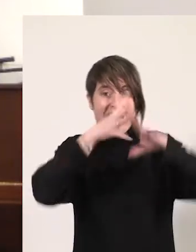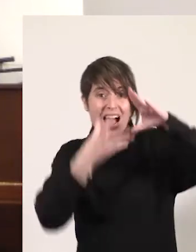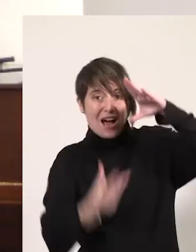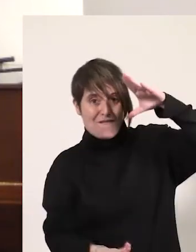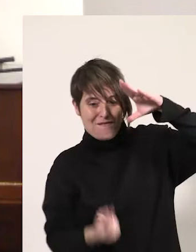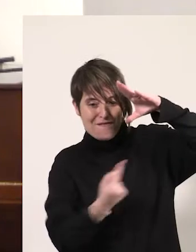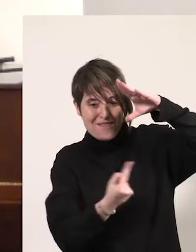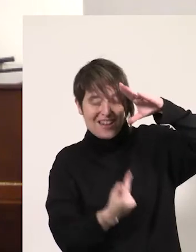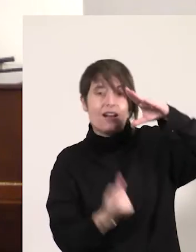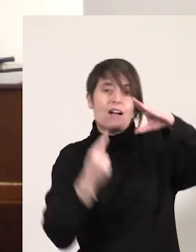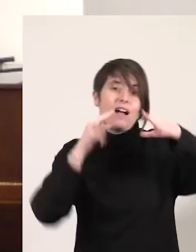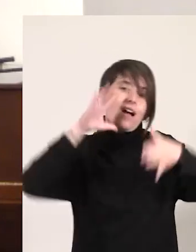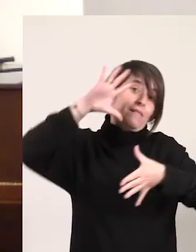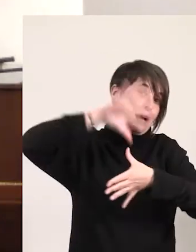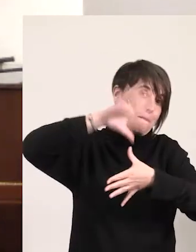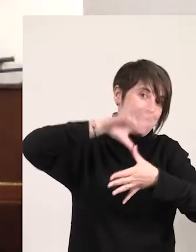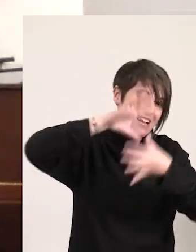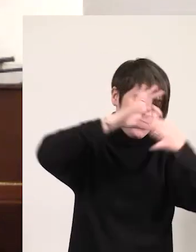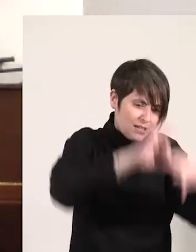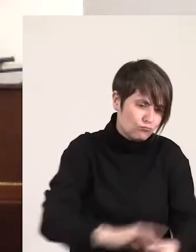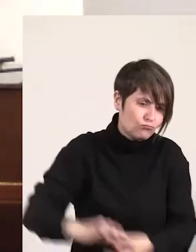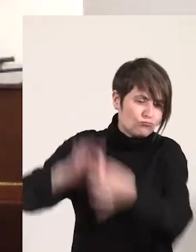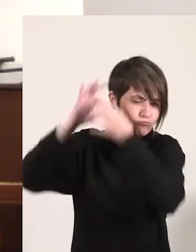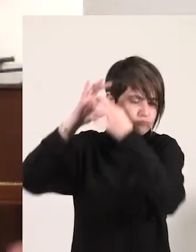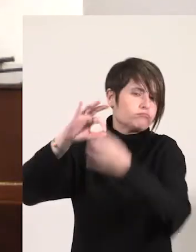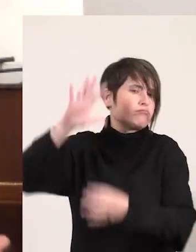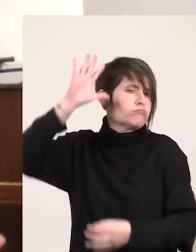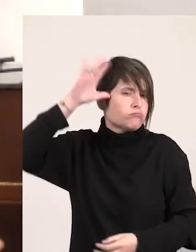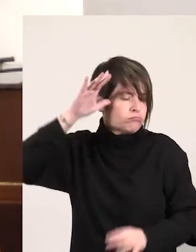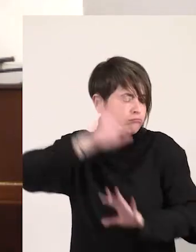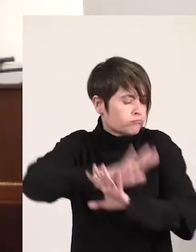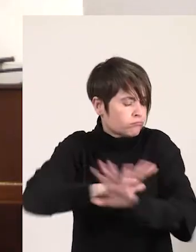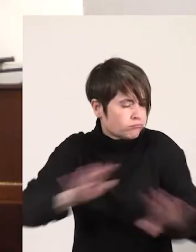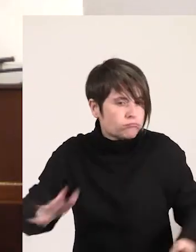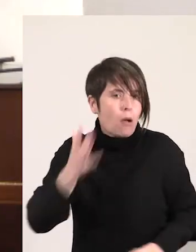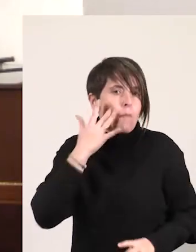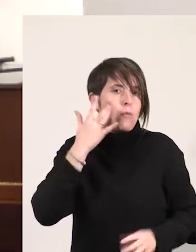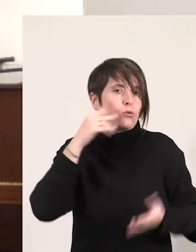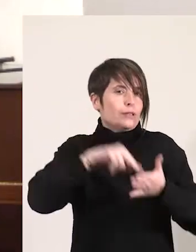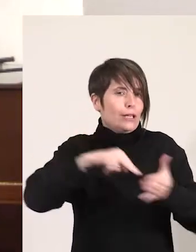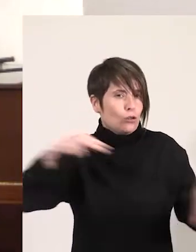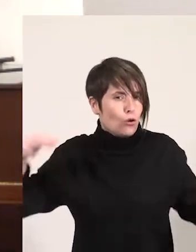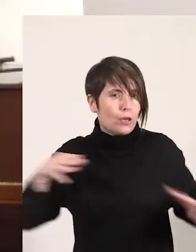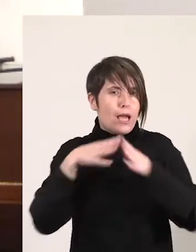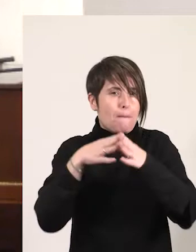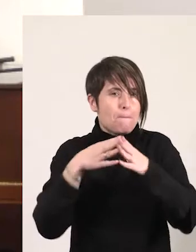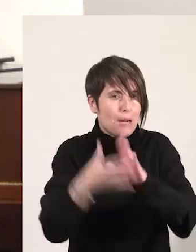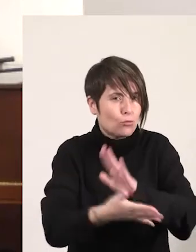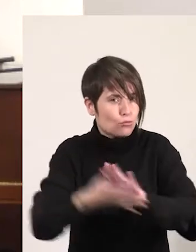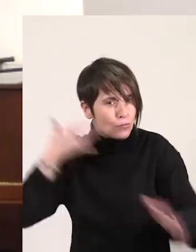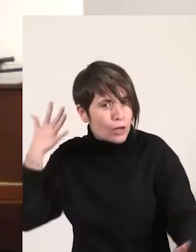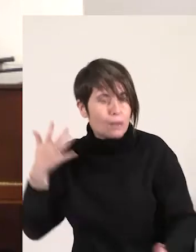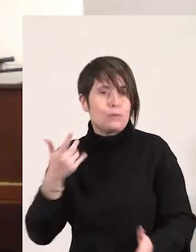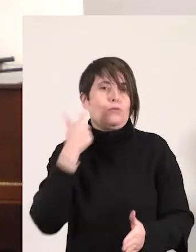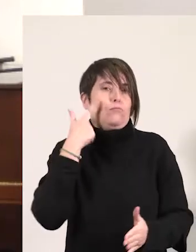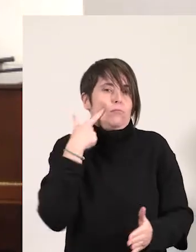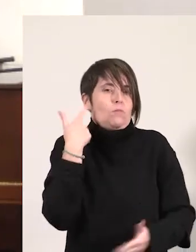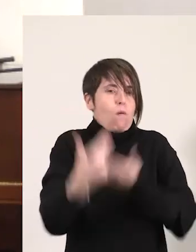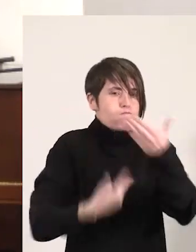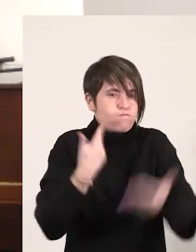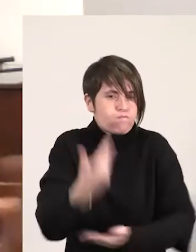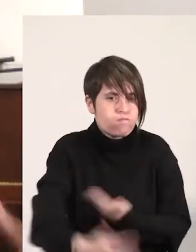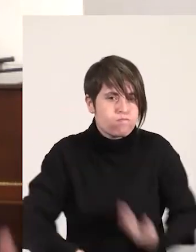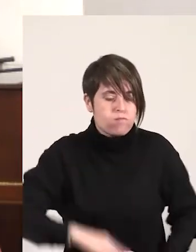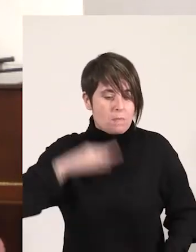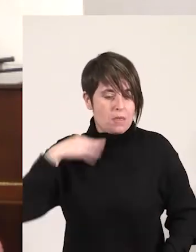trata transatlántica, la de África hacia América, fue la más bestia en cuanto a, también por el momento que era, que disponían de mayor tecnología, barcos